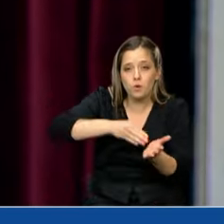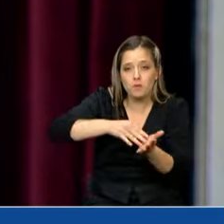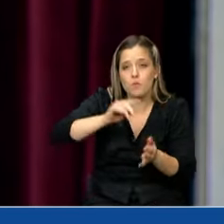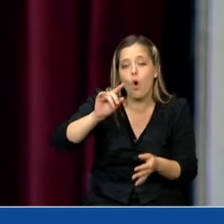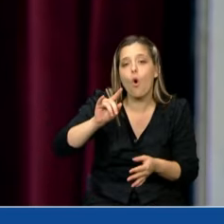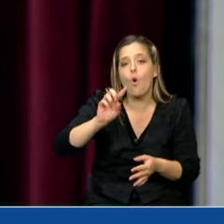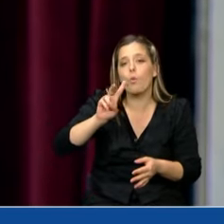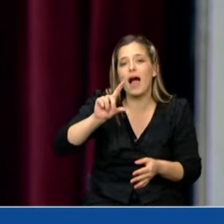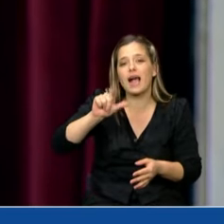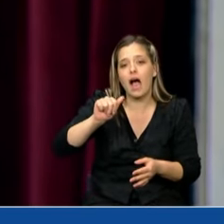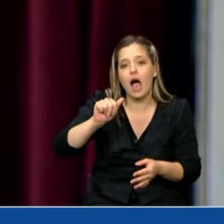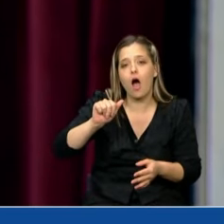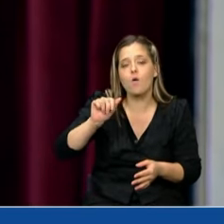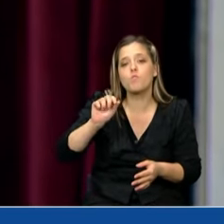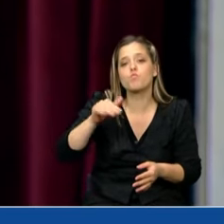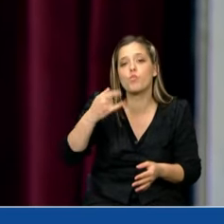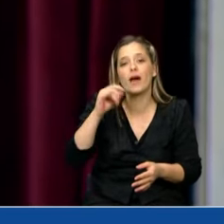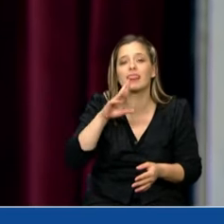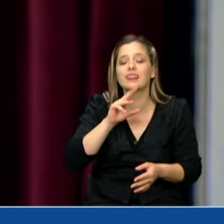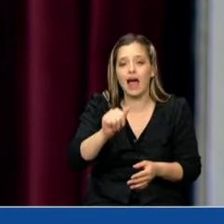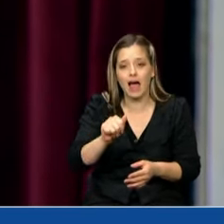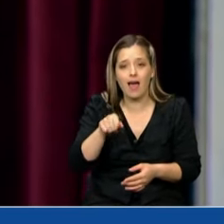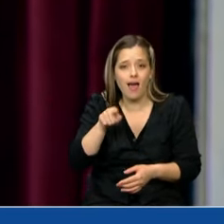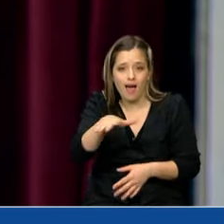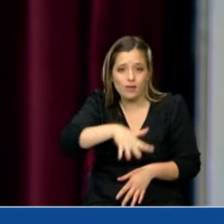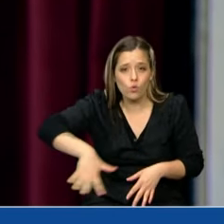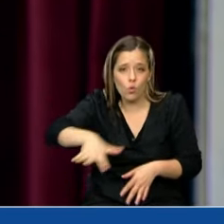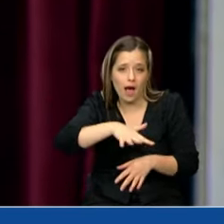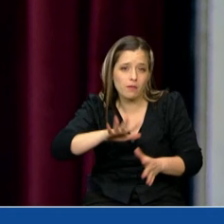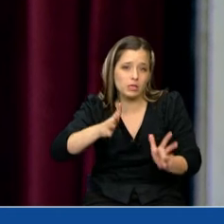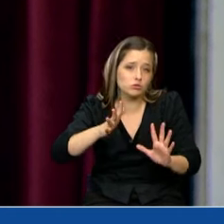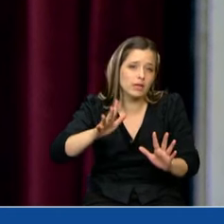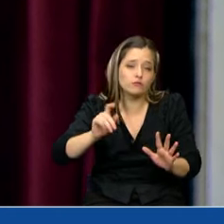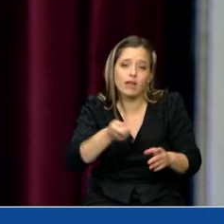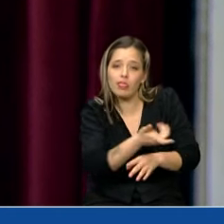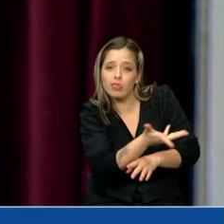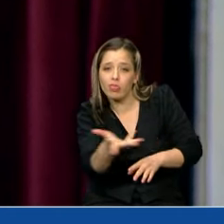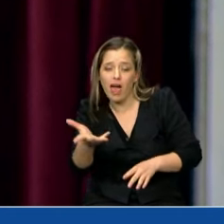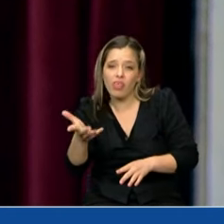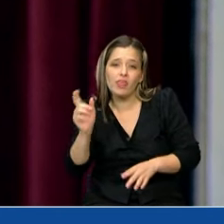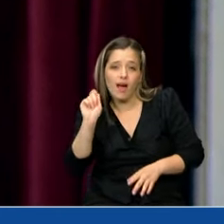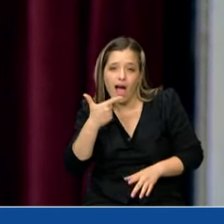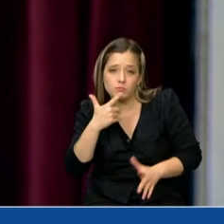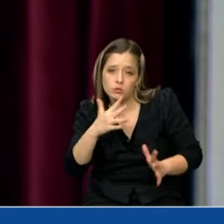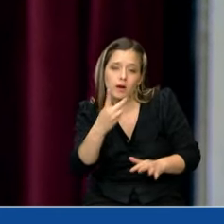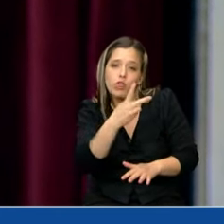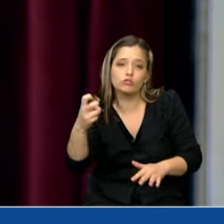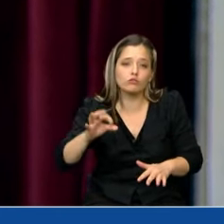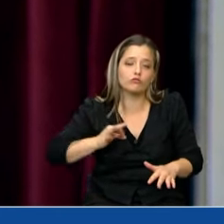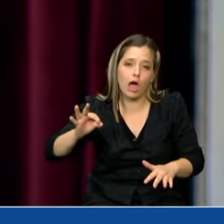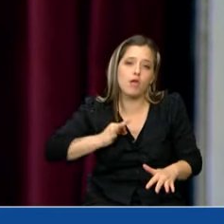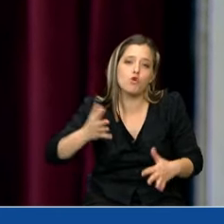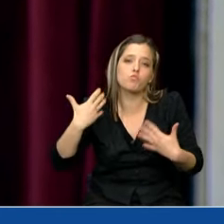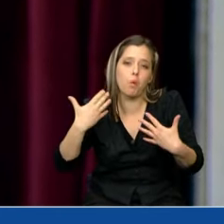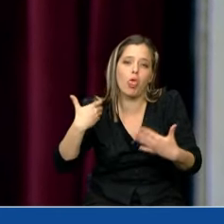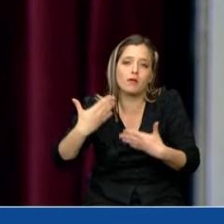vaca muerta tenemos gas para vester Argentina por 200 años a este nivel de consumo solamente